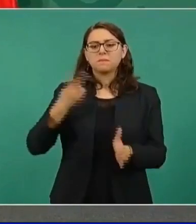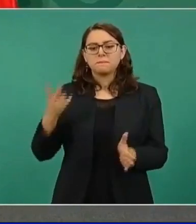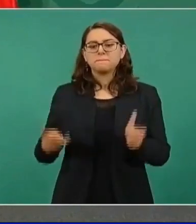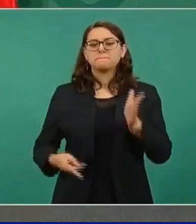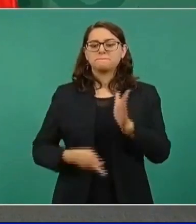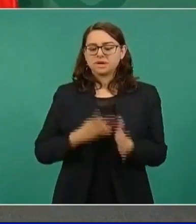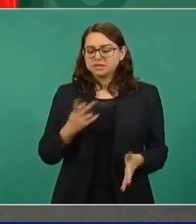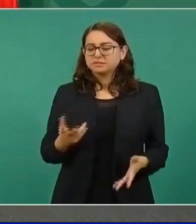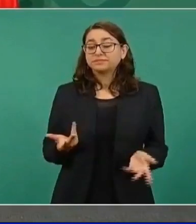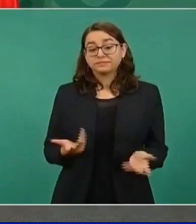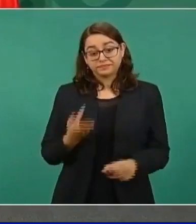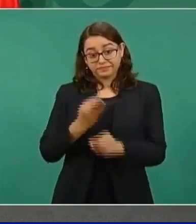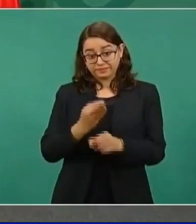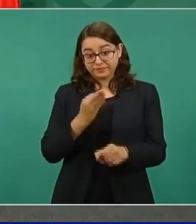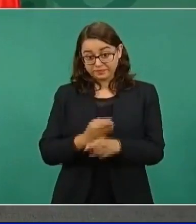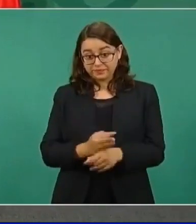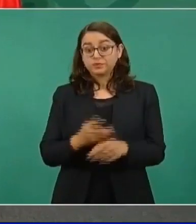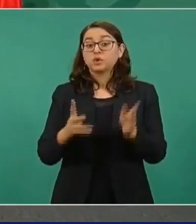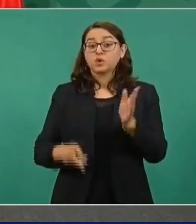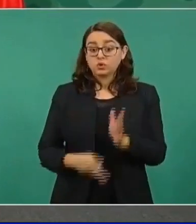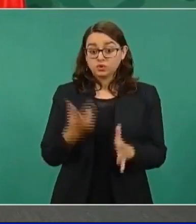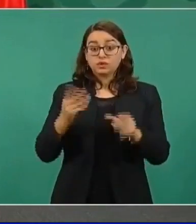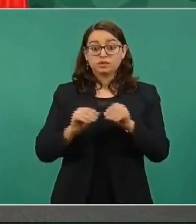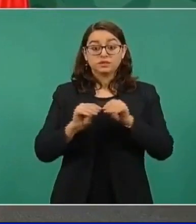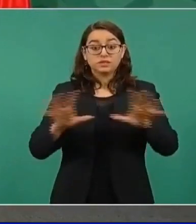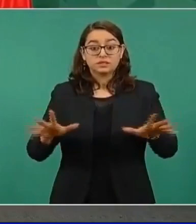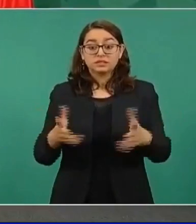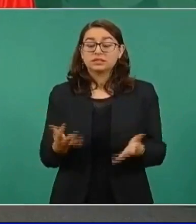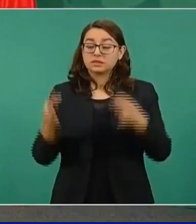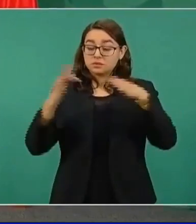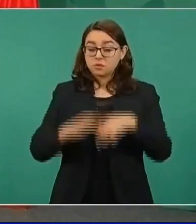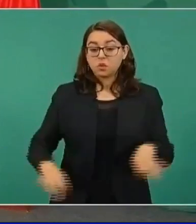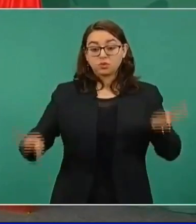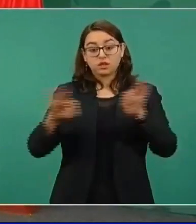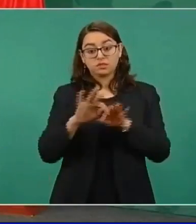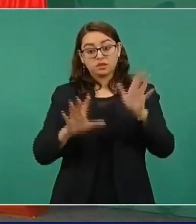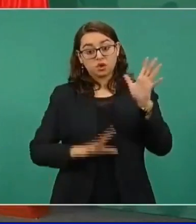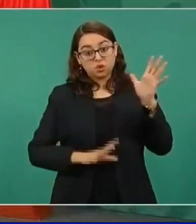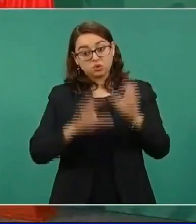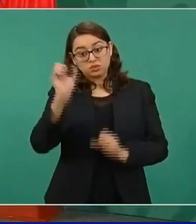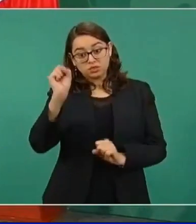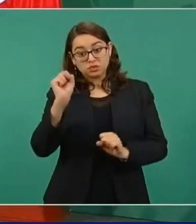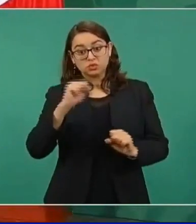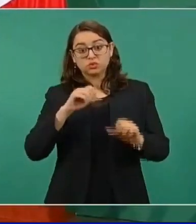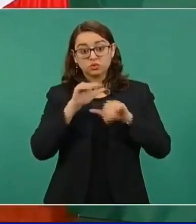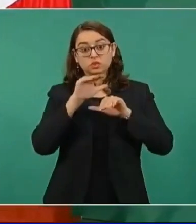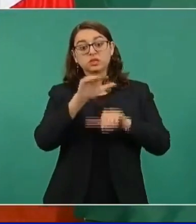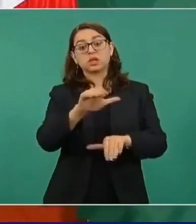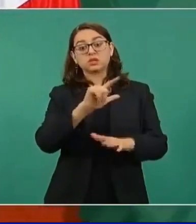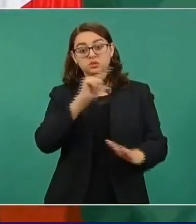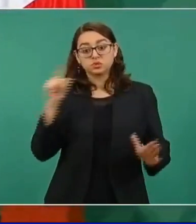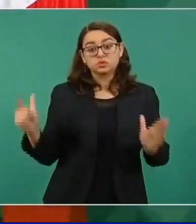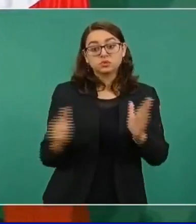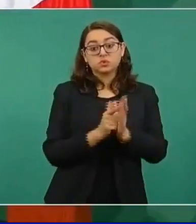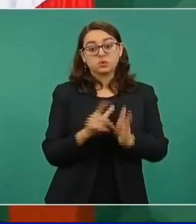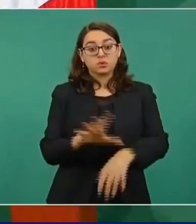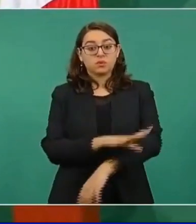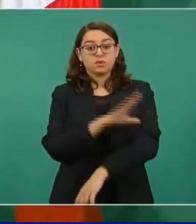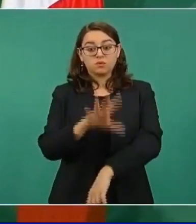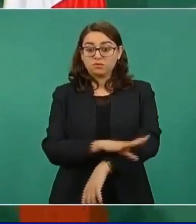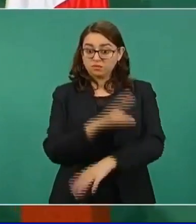del porqué de la reforma constitucional en materia de